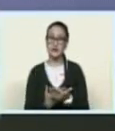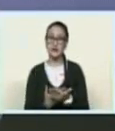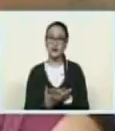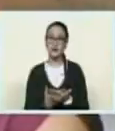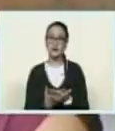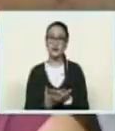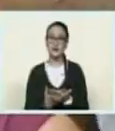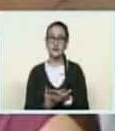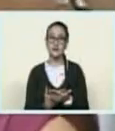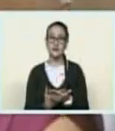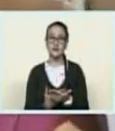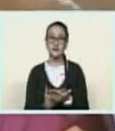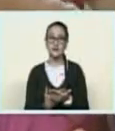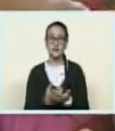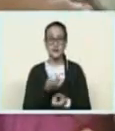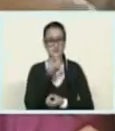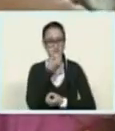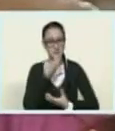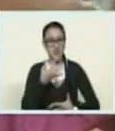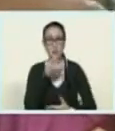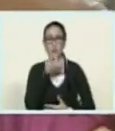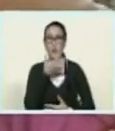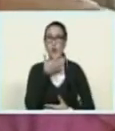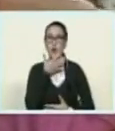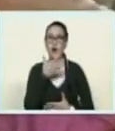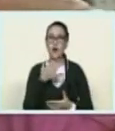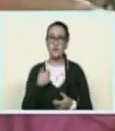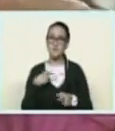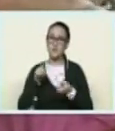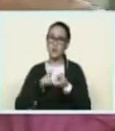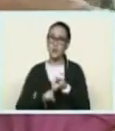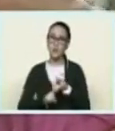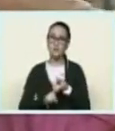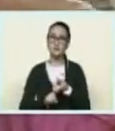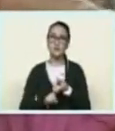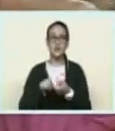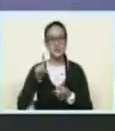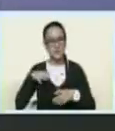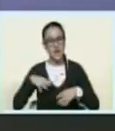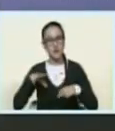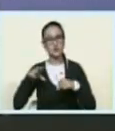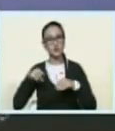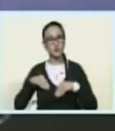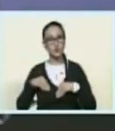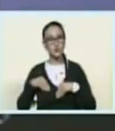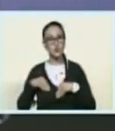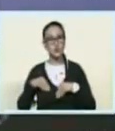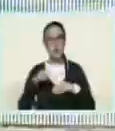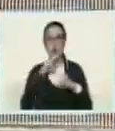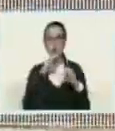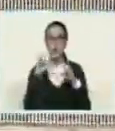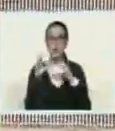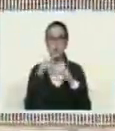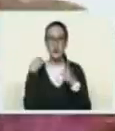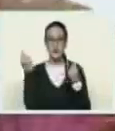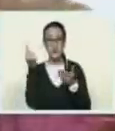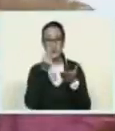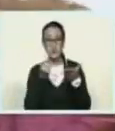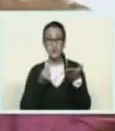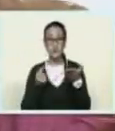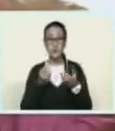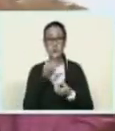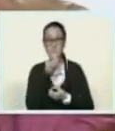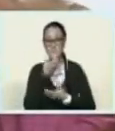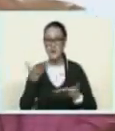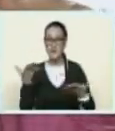solamente es una extraordinaria mujer y compañera, sino que asumió el diseño comunicacional de la campaña de forma